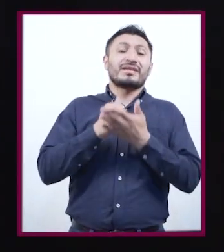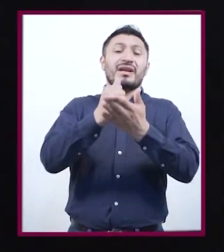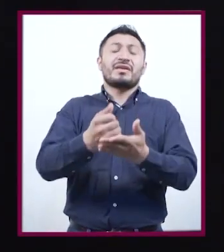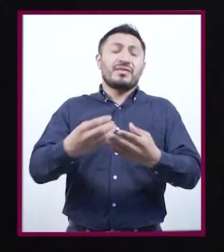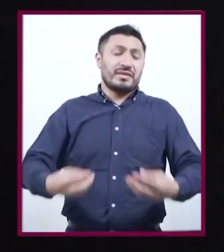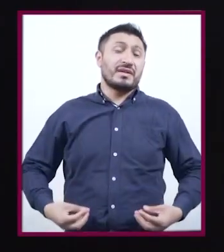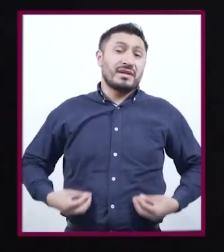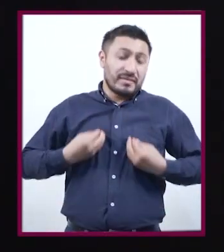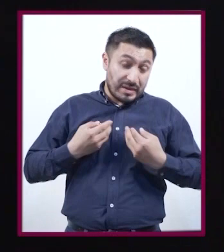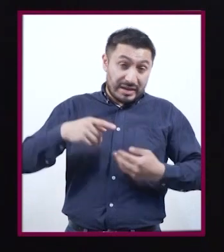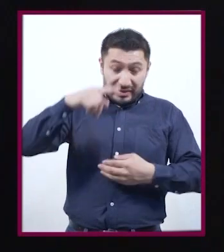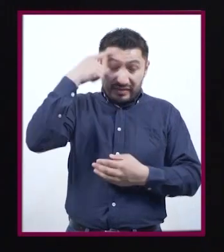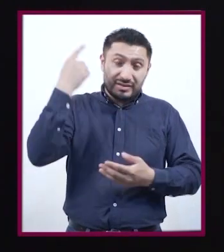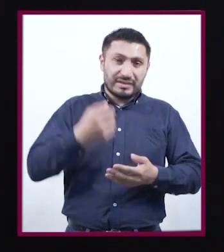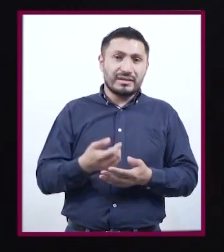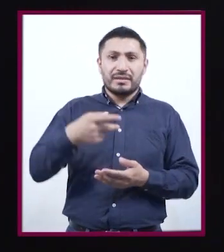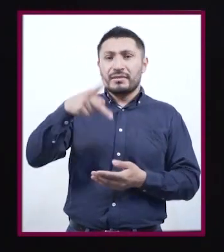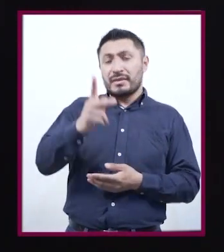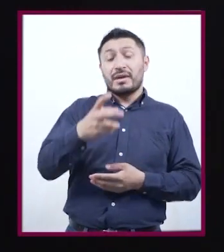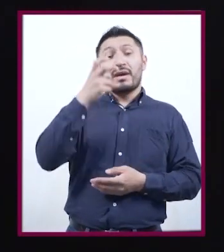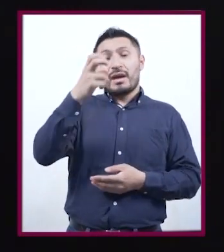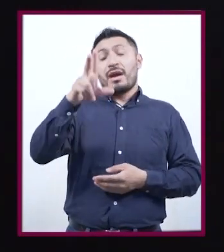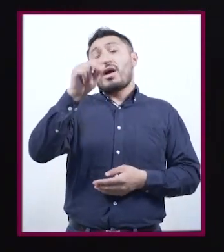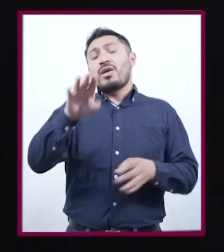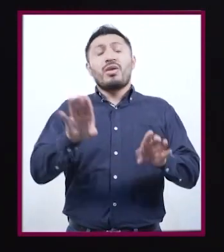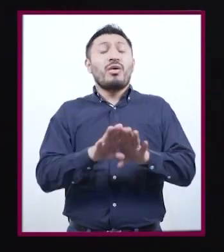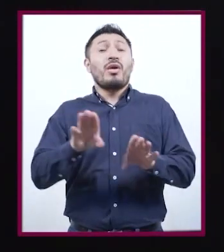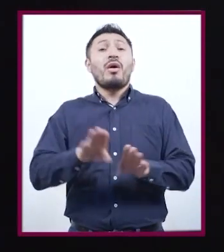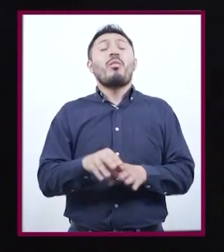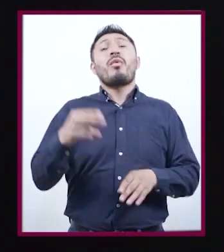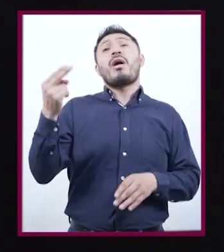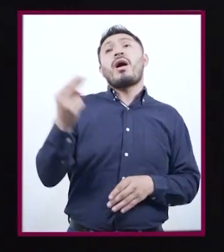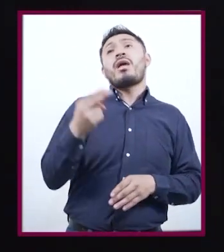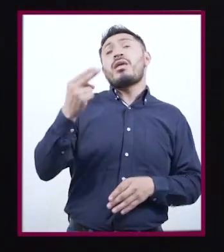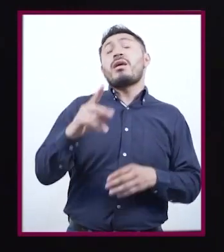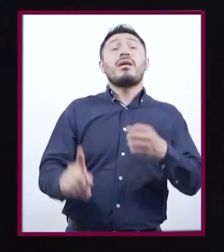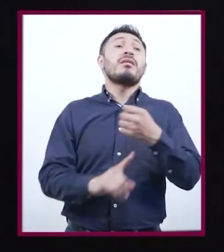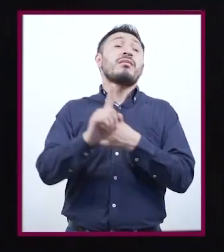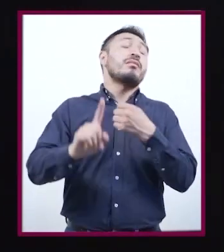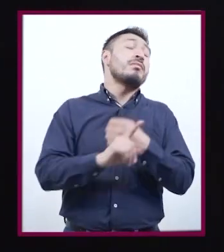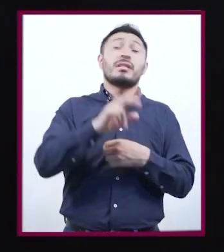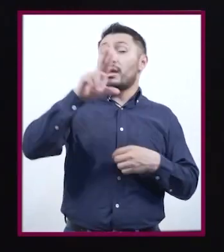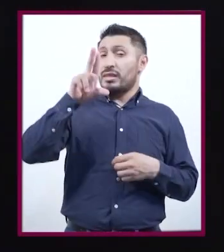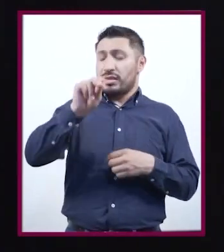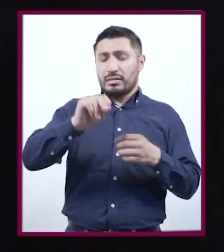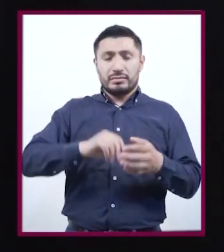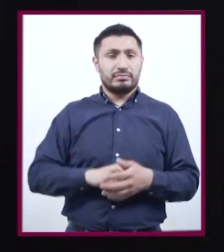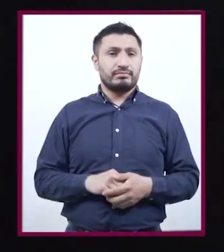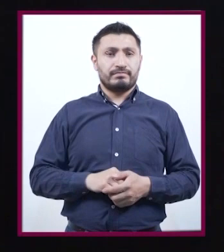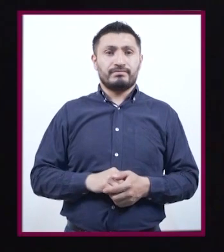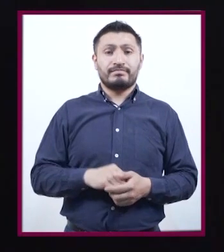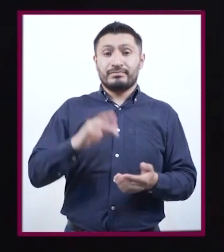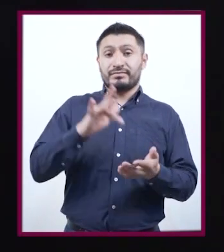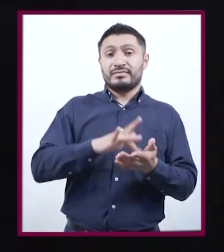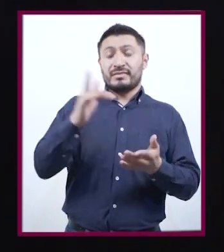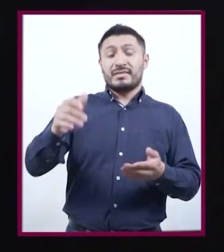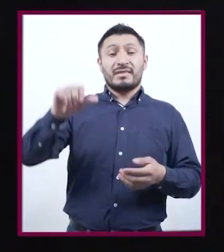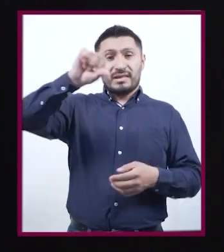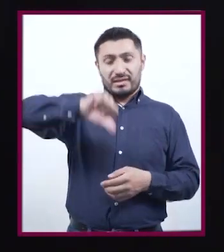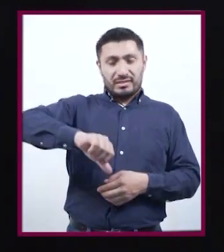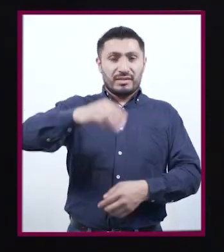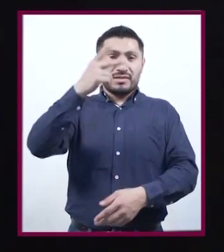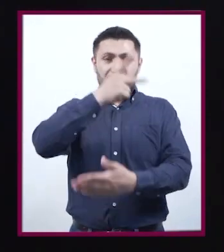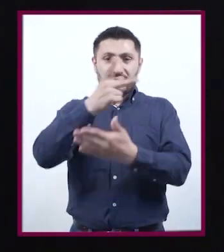vida cotidiana. Pero por favor, que esto no sea un pretexto para necesitar o promover conflictos sociales. Gracias